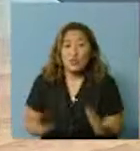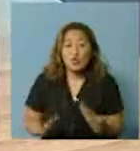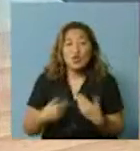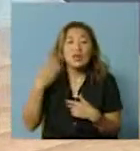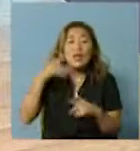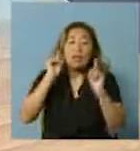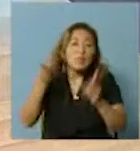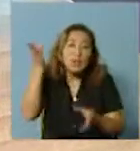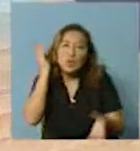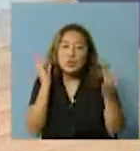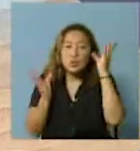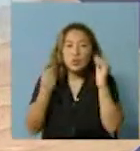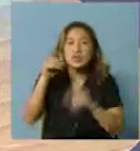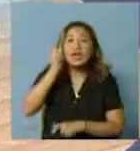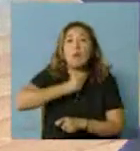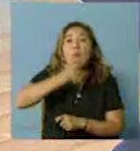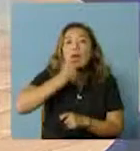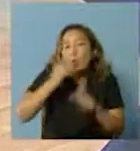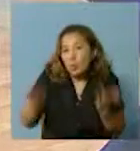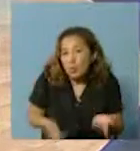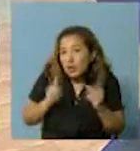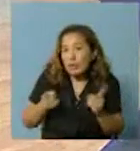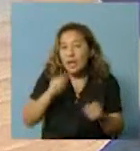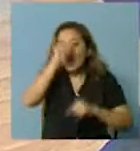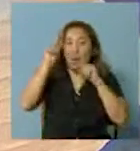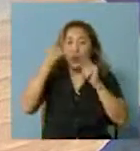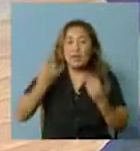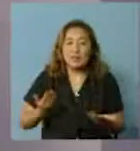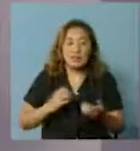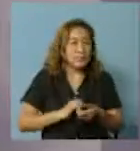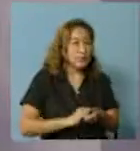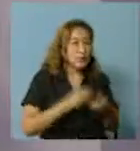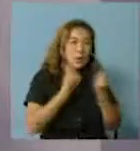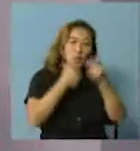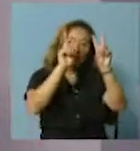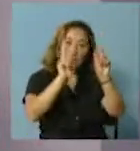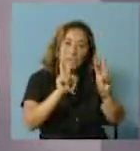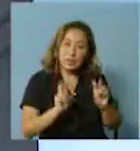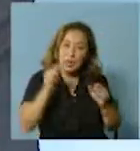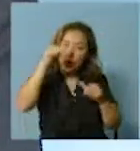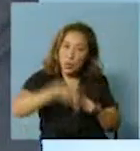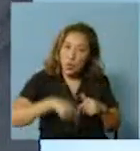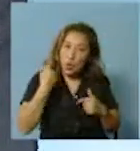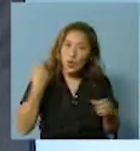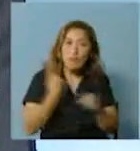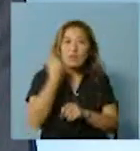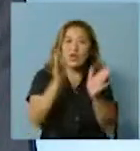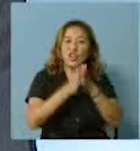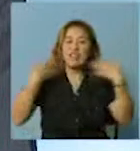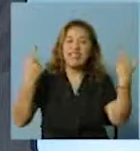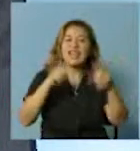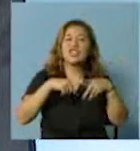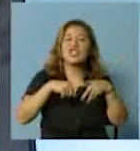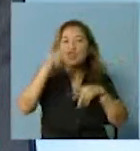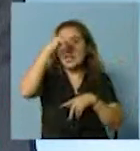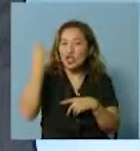escuchando de la gente y del periodismo lo que tengan para decirnos y muchos temas que están hoy no en la primera plana a nivel nacional